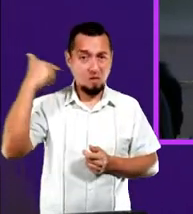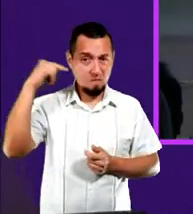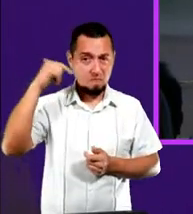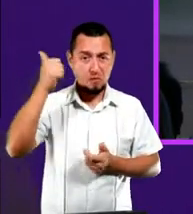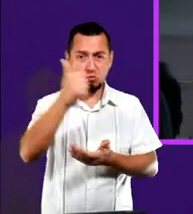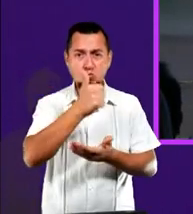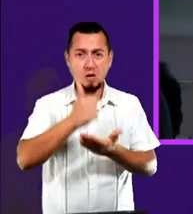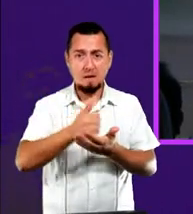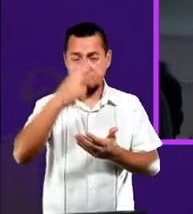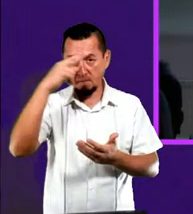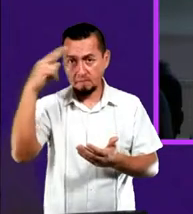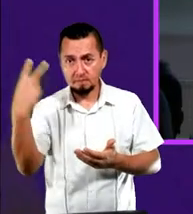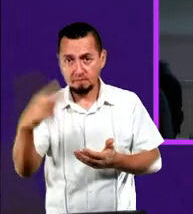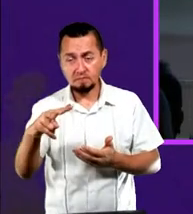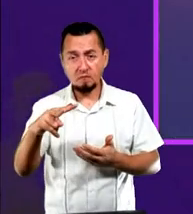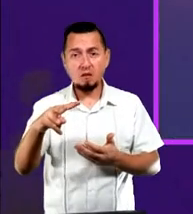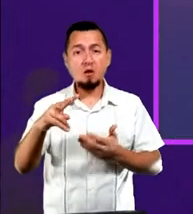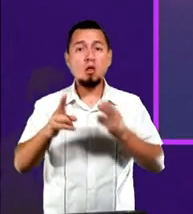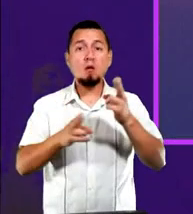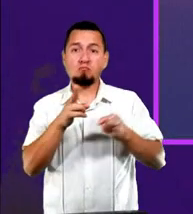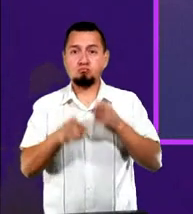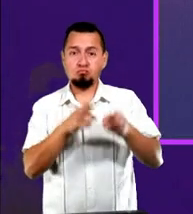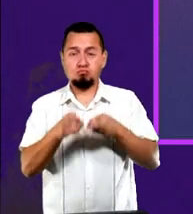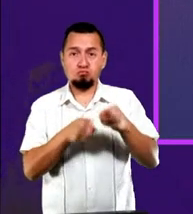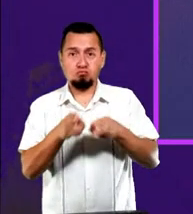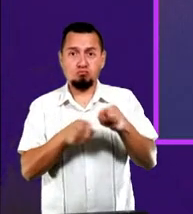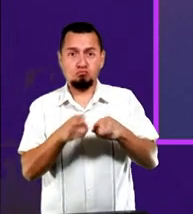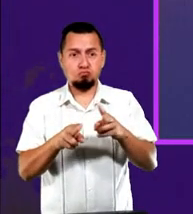Las diligencias empezaron en